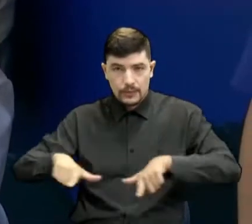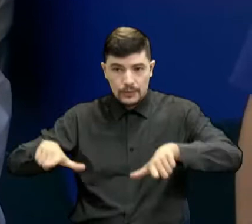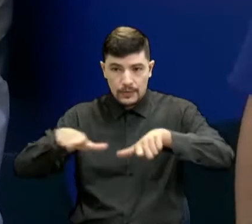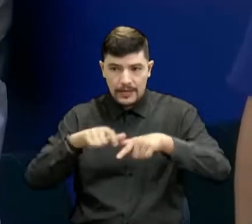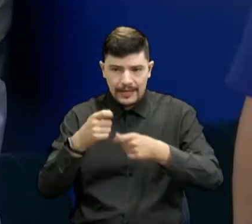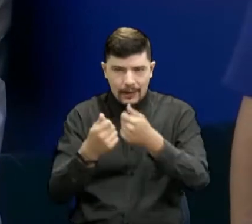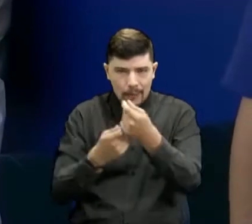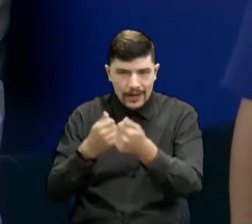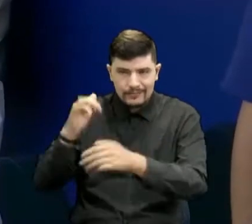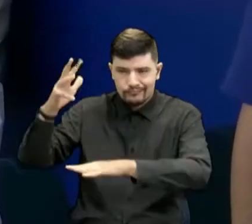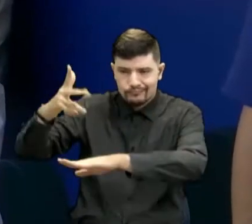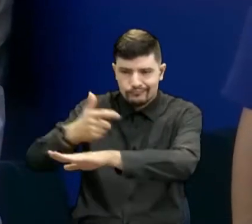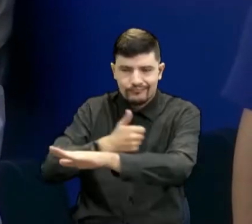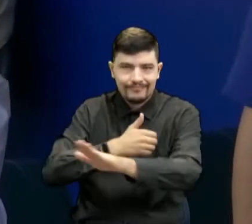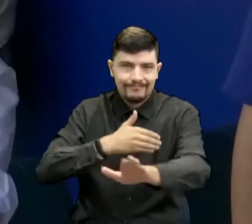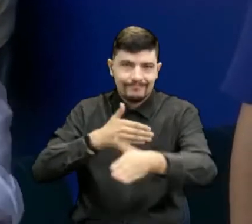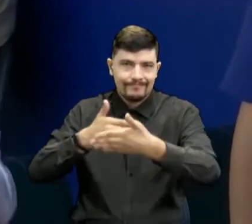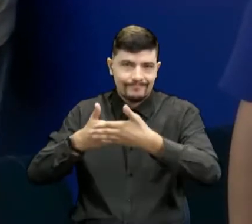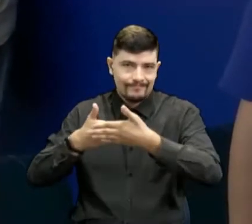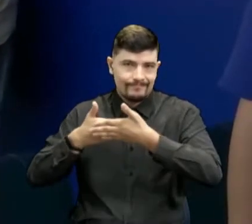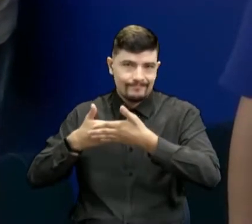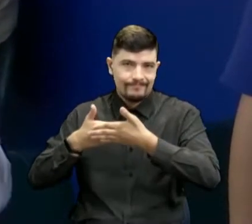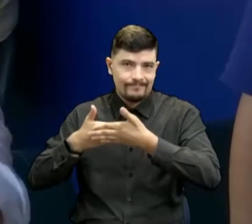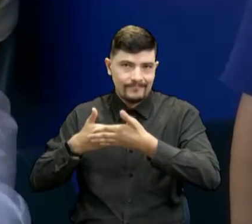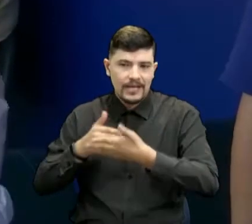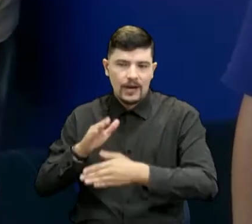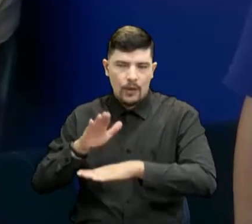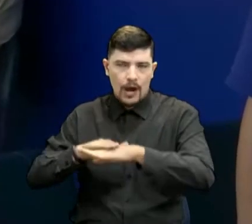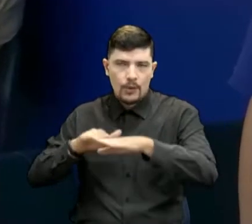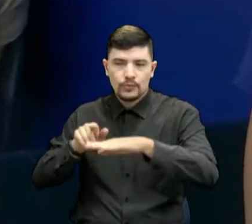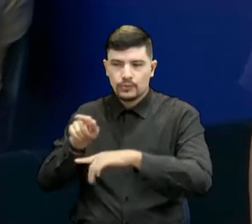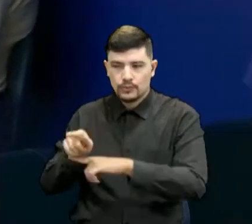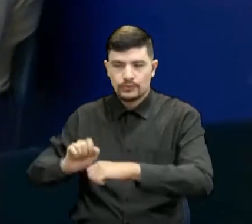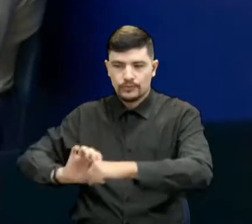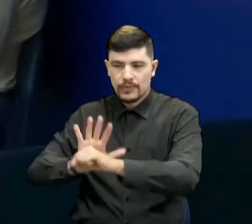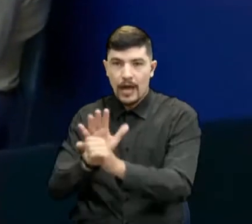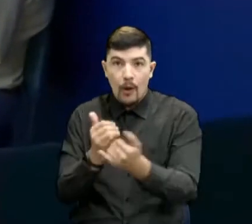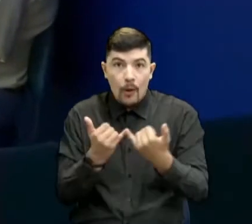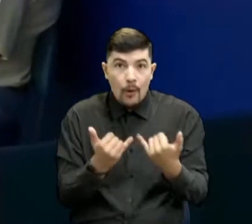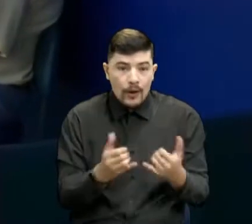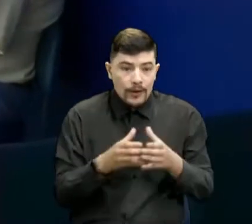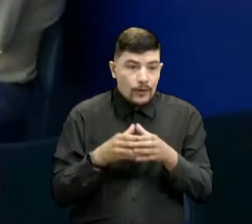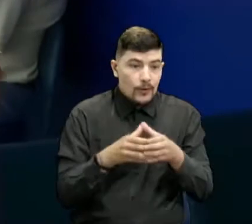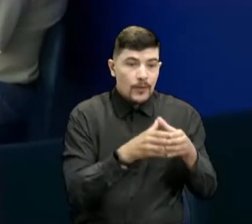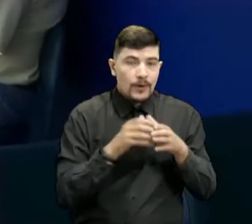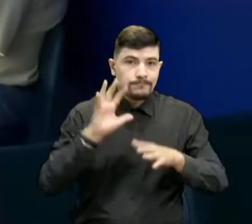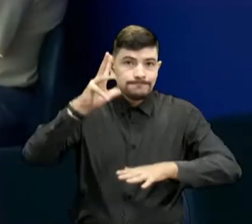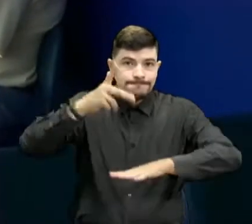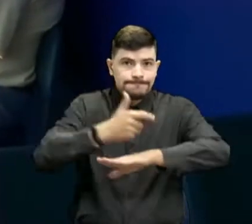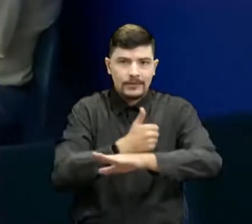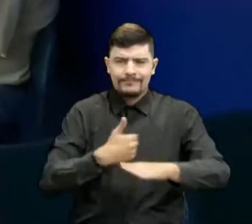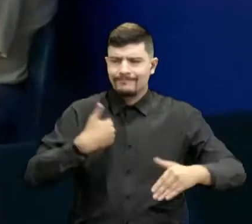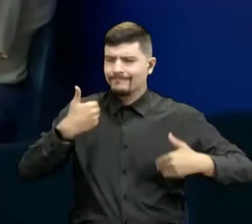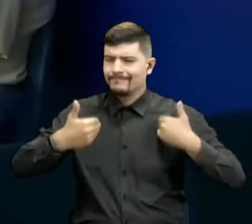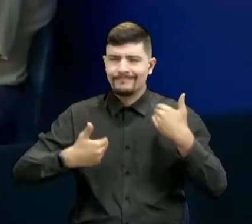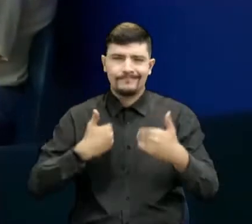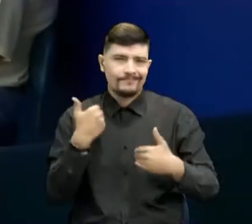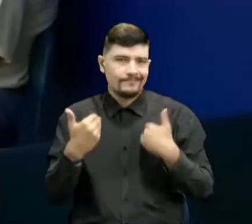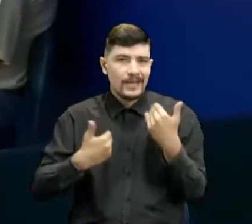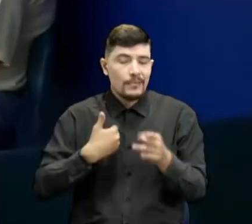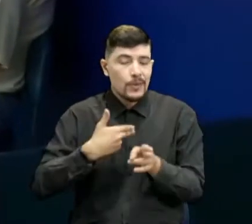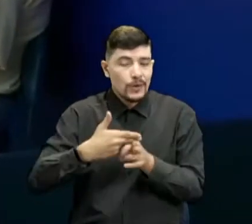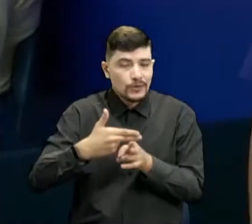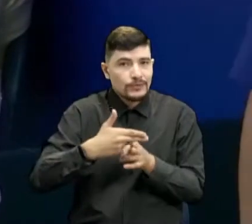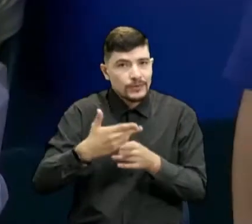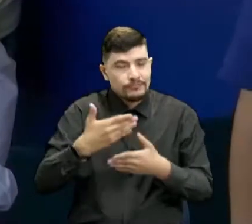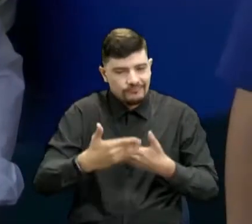comerciales debido a la pandemia por el COVID-19, y hoy la alegría que les embarga pues es bastante emotiva y es bastante evidente